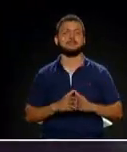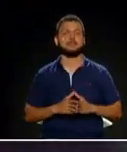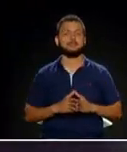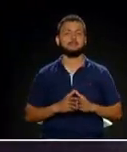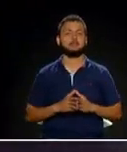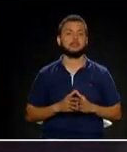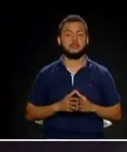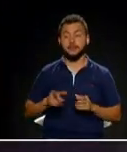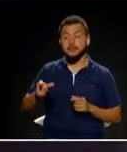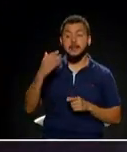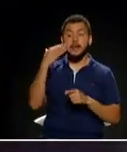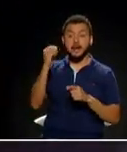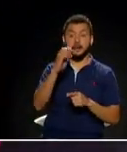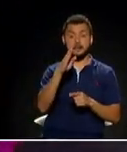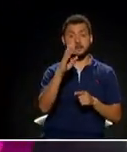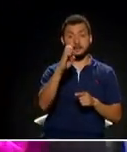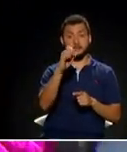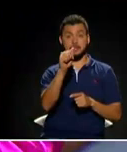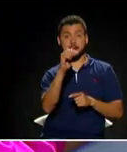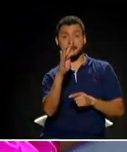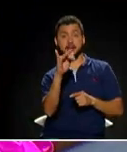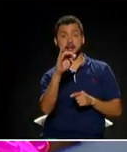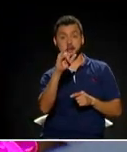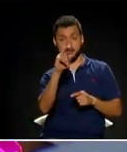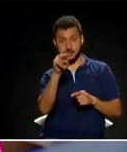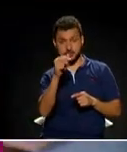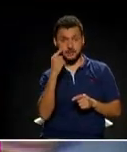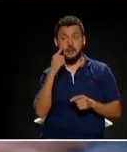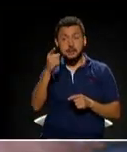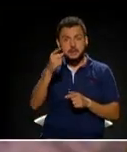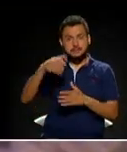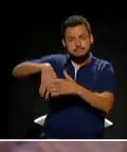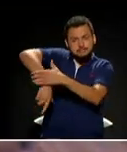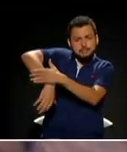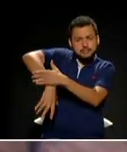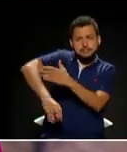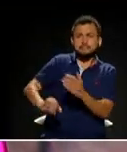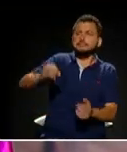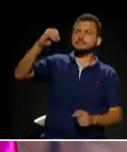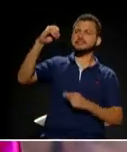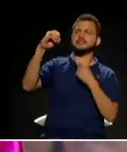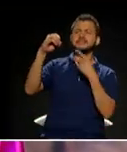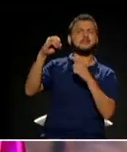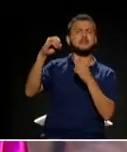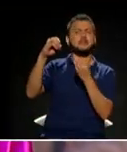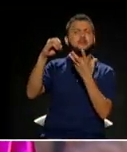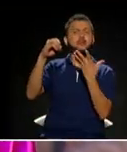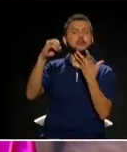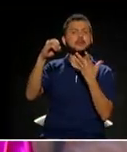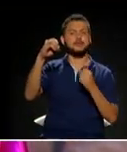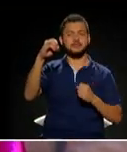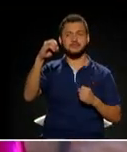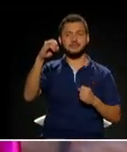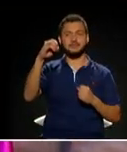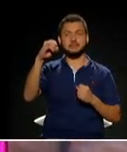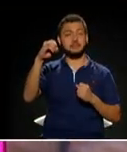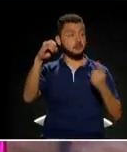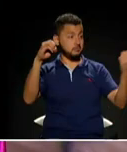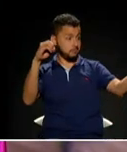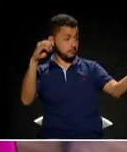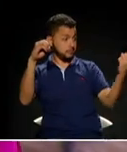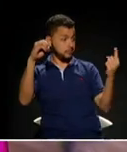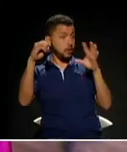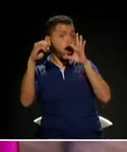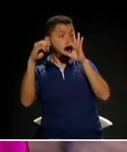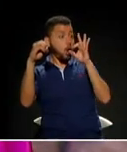rave la que le corresponde entonces ahora tomar la balota para hacerle la pregunta qué bueno que sea un hombre el que entrega las balotas esta